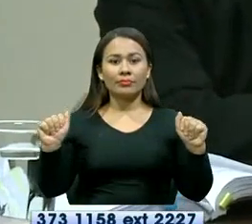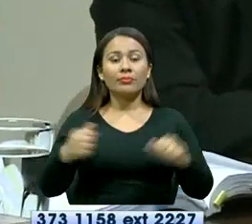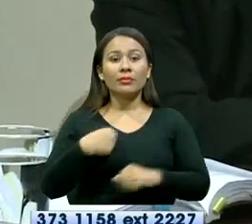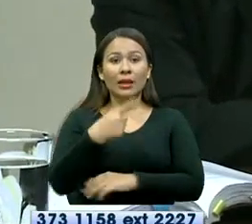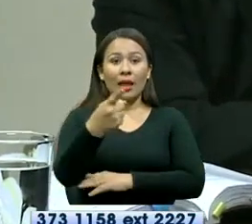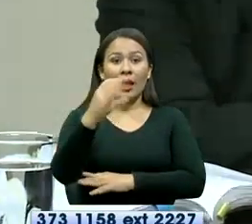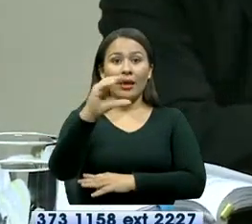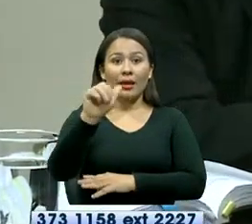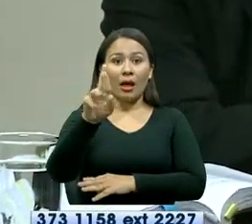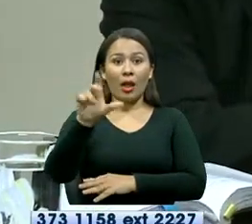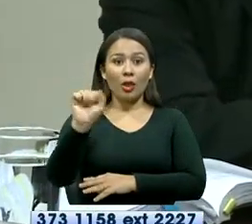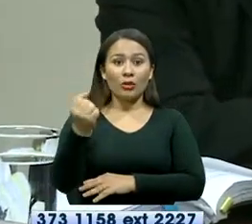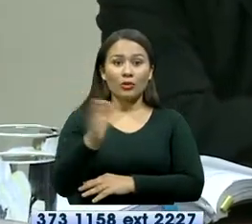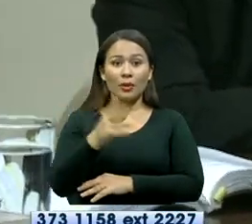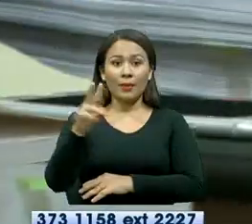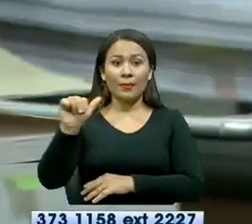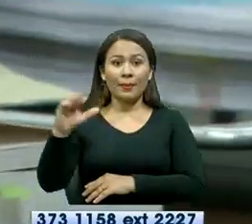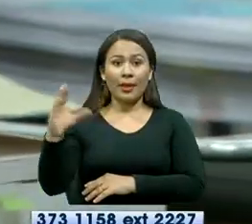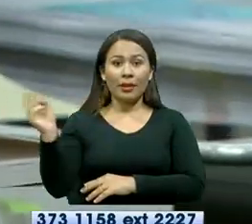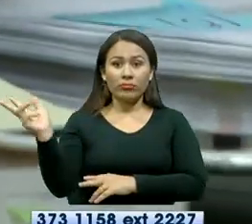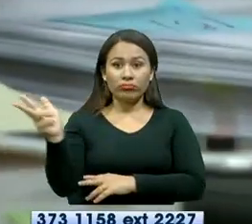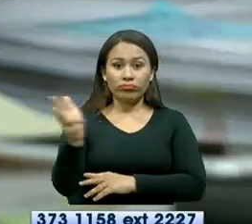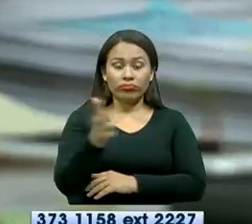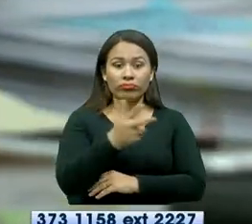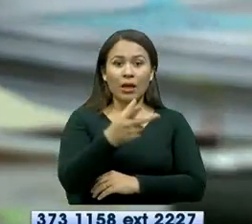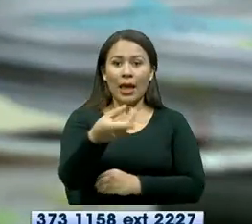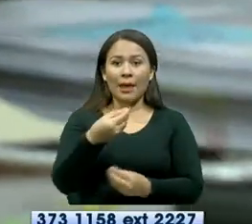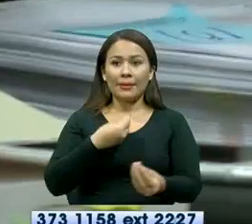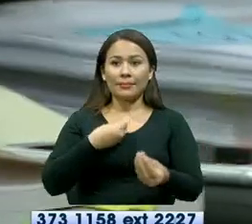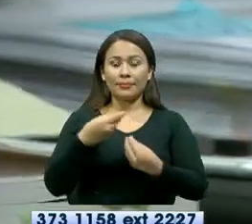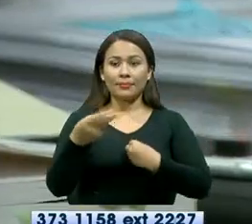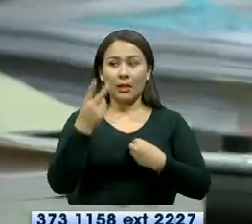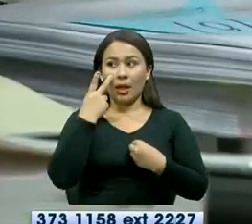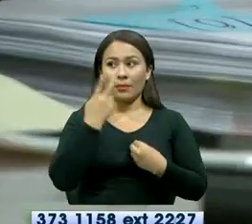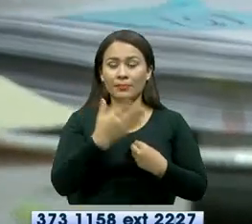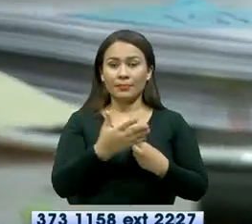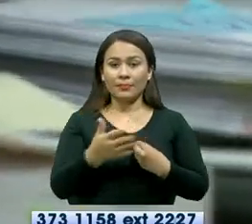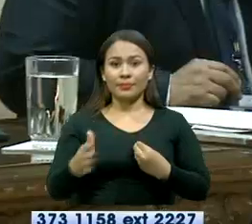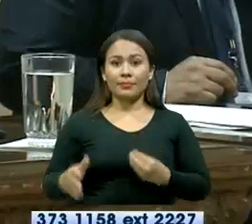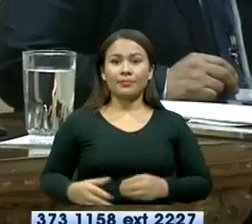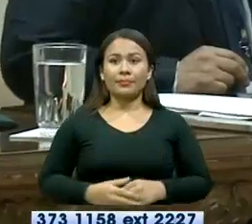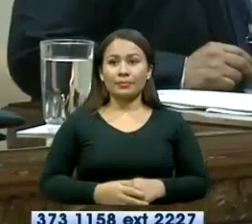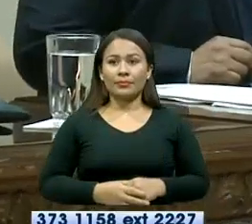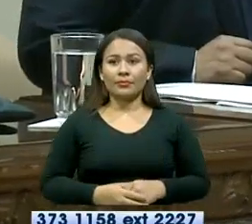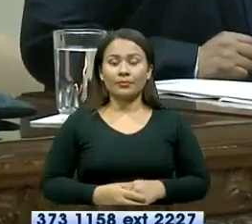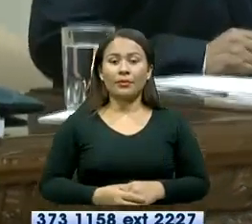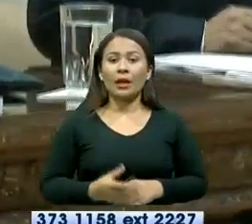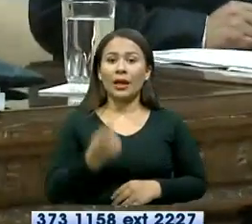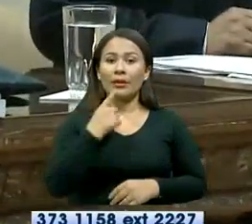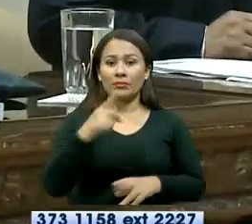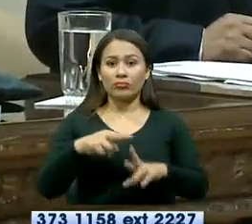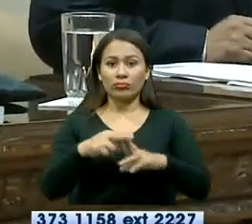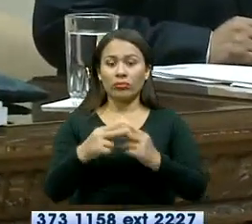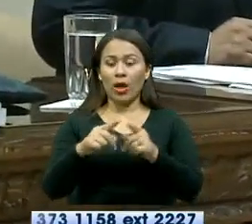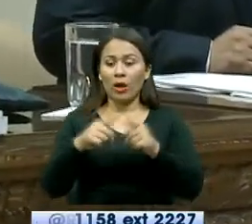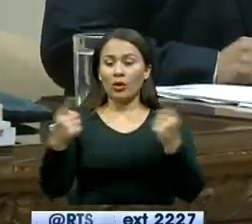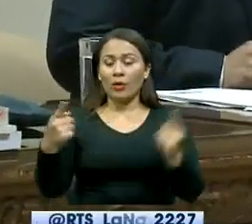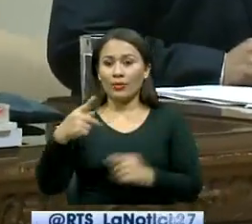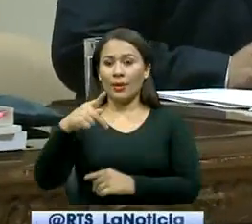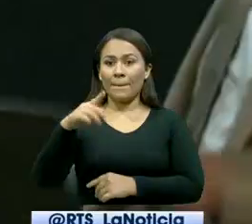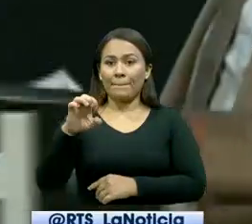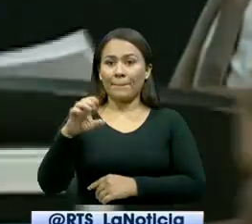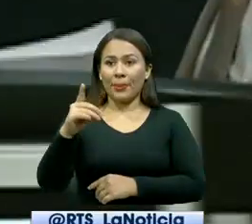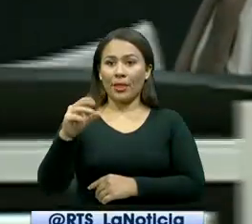Carlos Baca, fiscal general del Estado, presentó 26 elementos de convicción en audiencia preparatoria a juicio en contra de Pedro